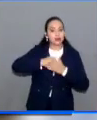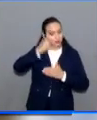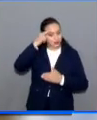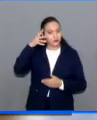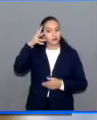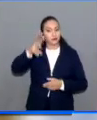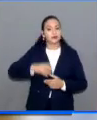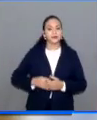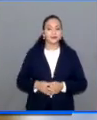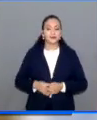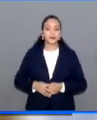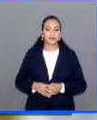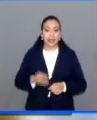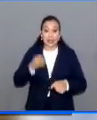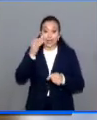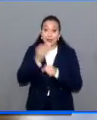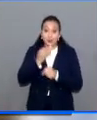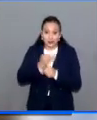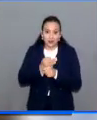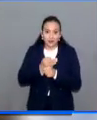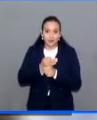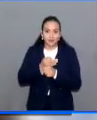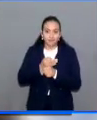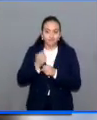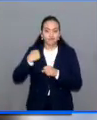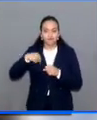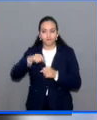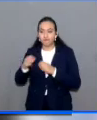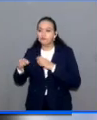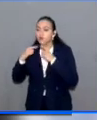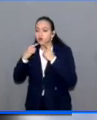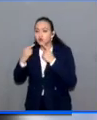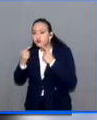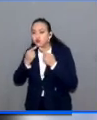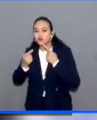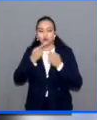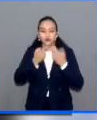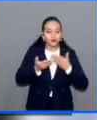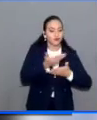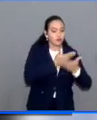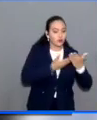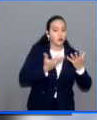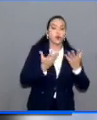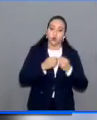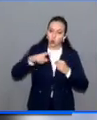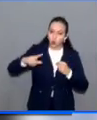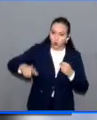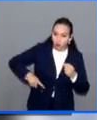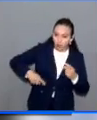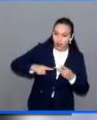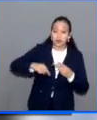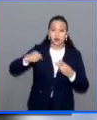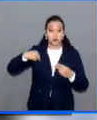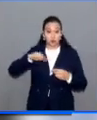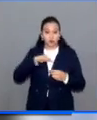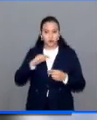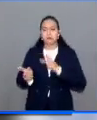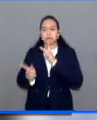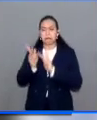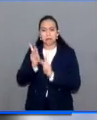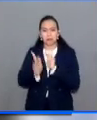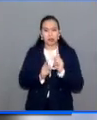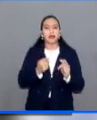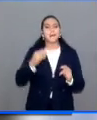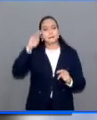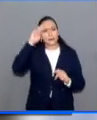momentos, con distintos equipos, tanto el gobierno federal como los estados, estamos en el diseño del nuevo